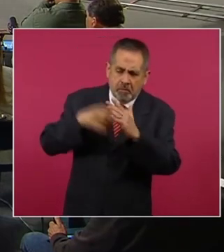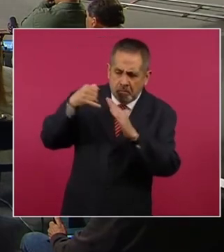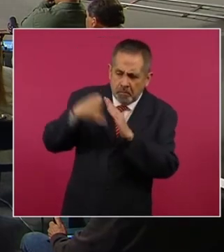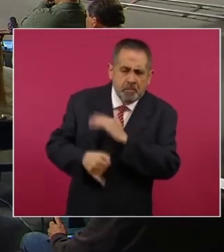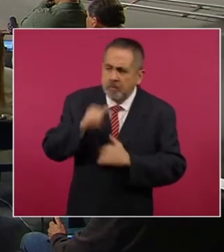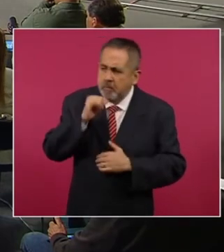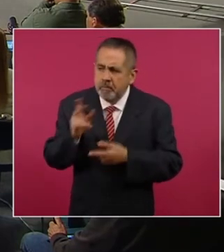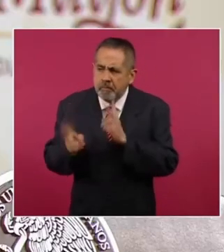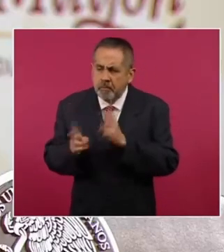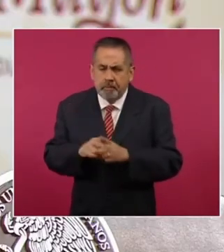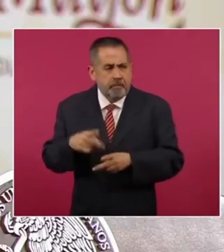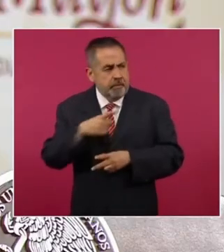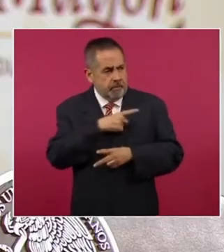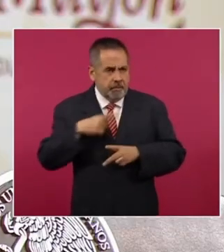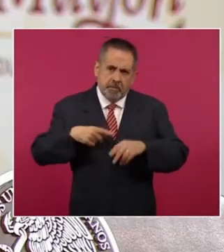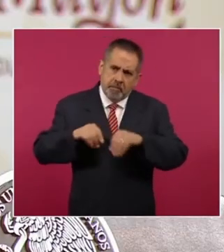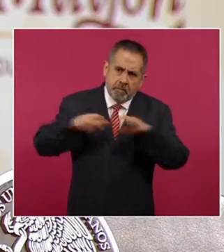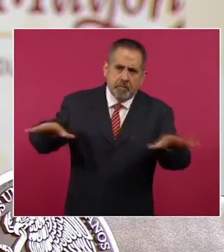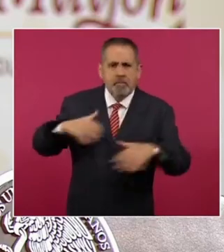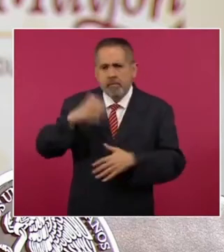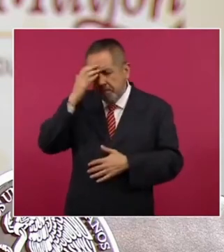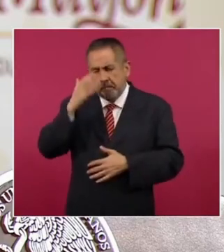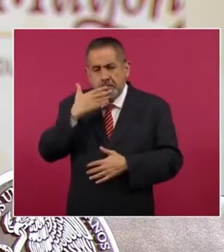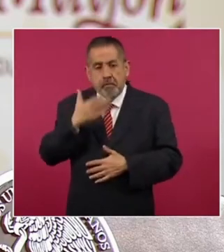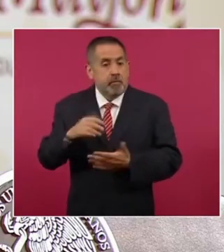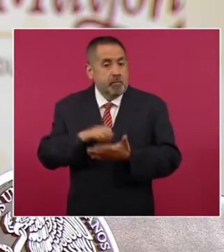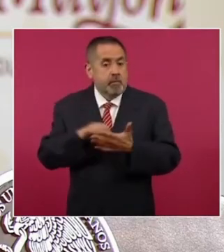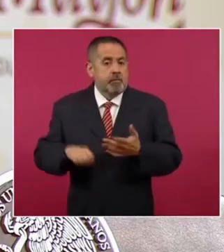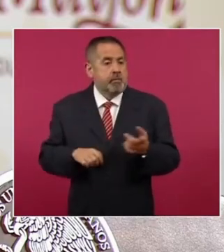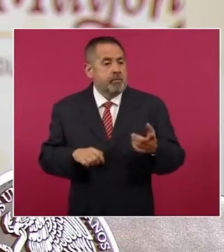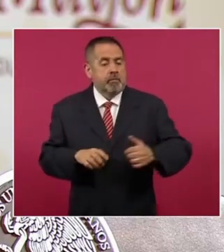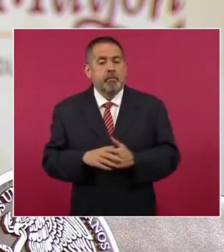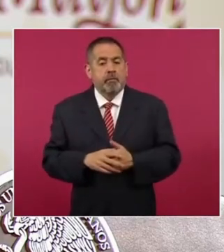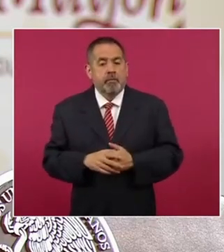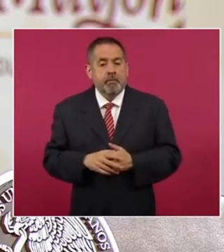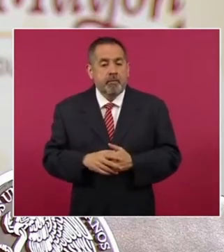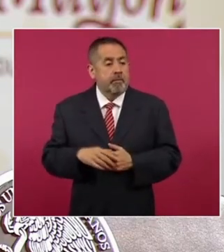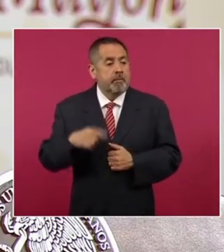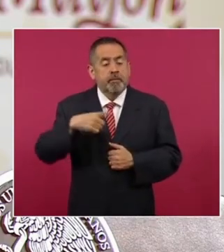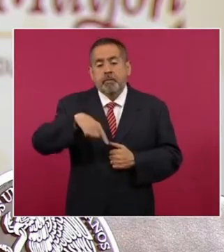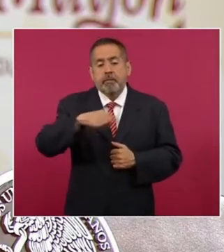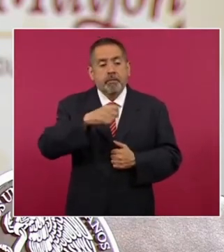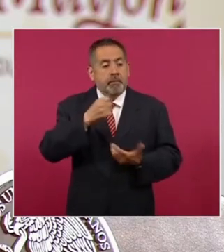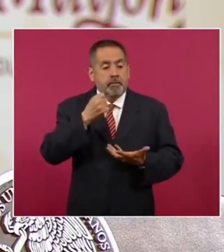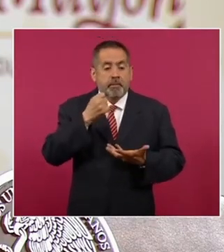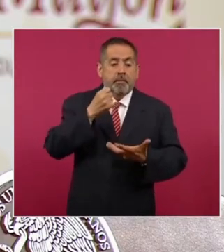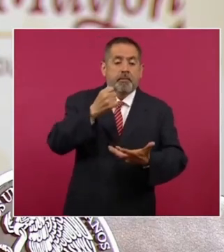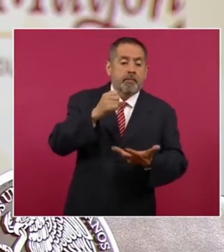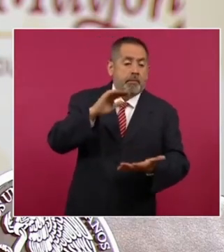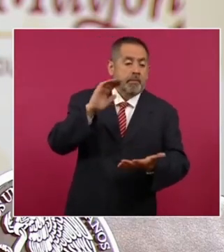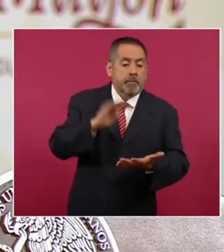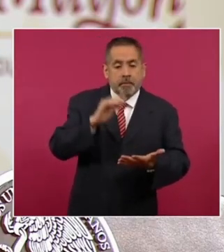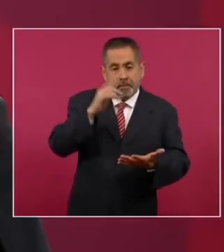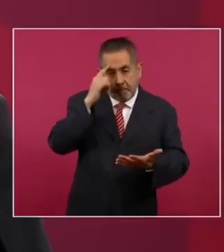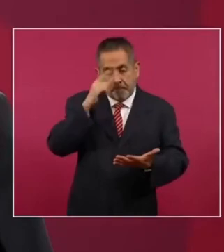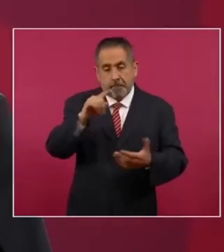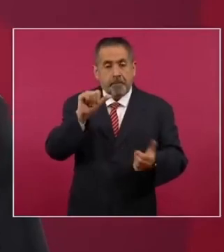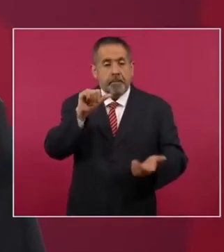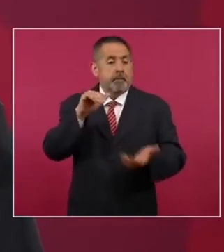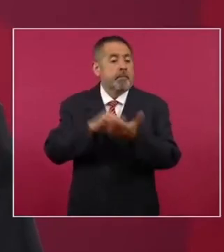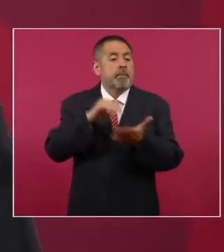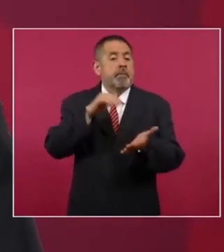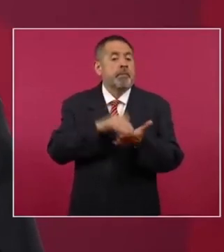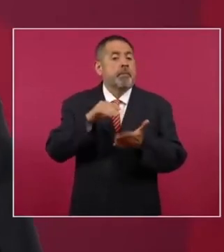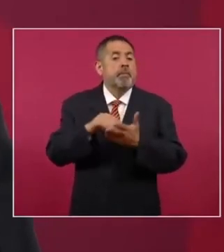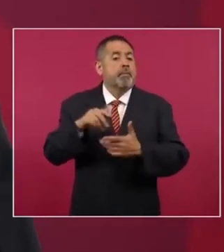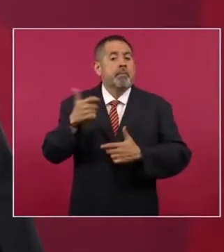ciudadanos deben conocer, como, por ejemplo, la reducción de recursos en el costo de las elecciones por seis mil millones